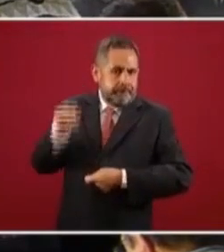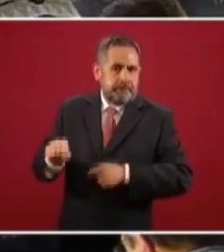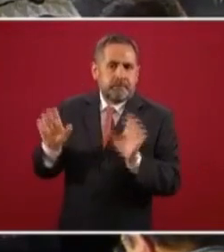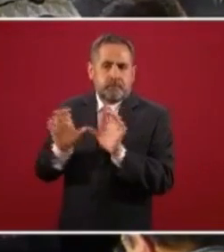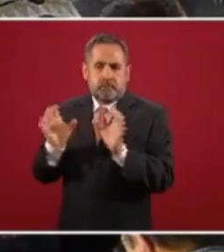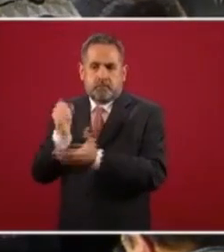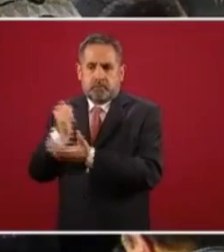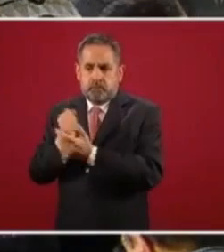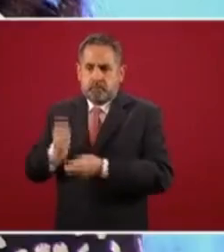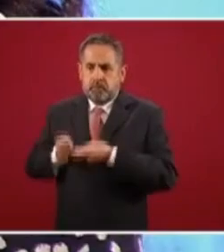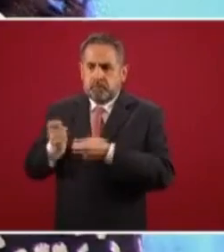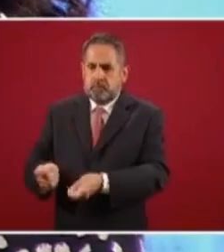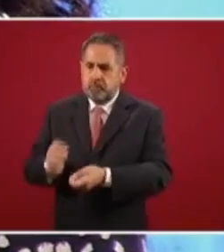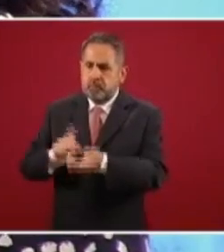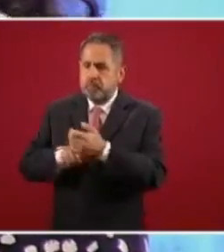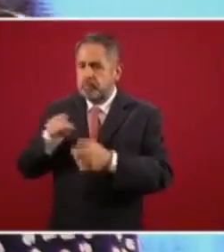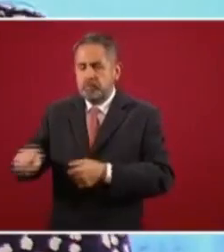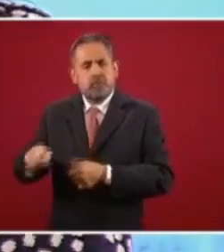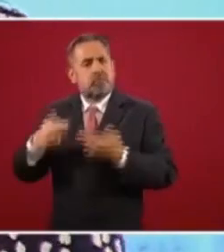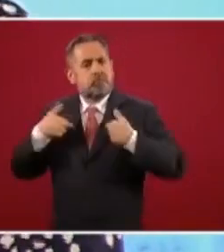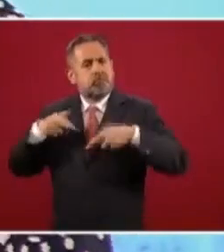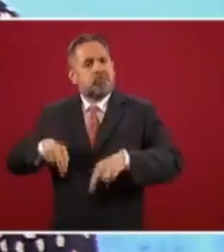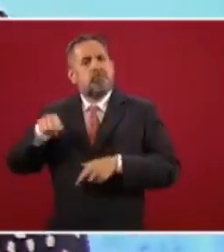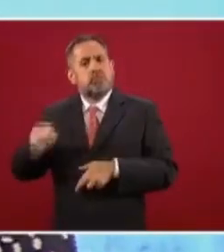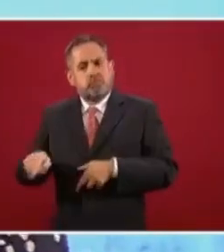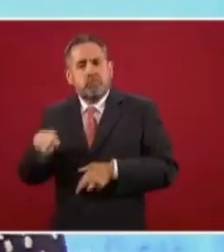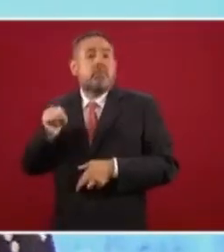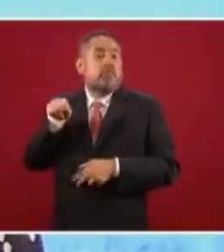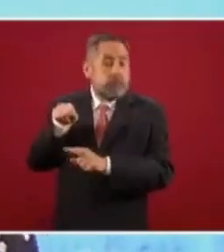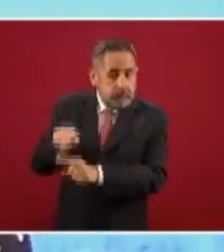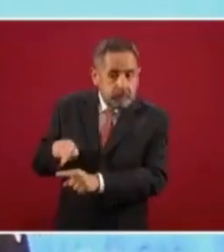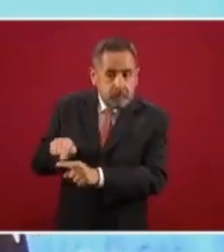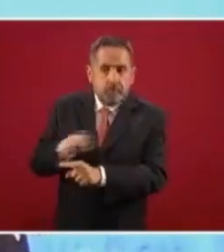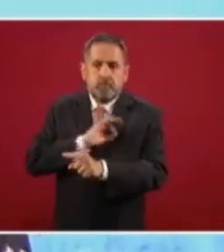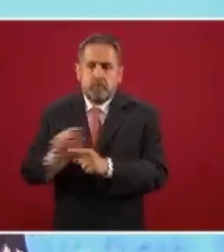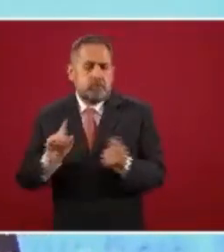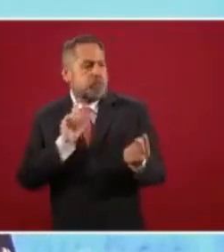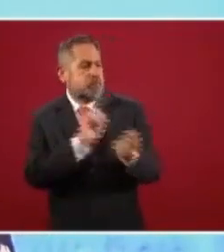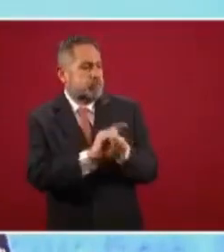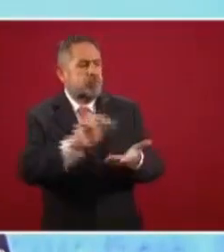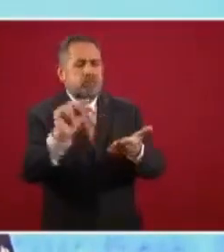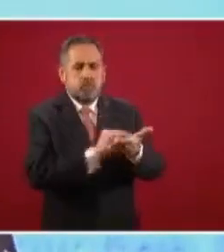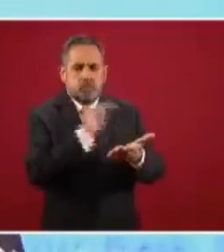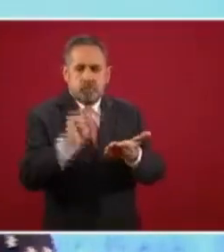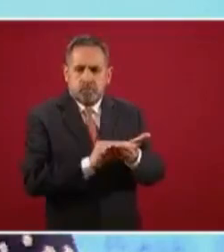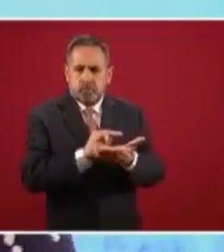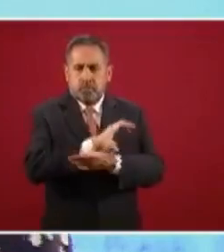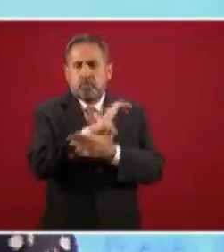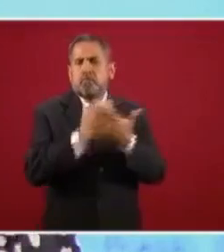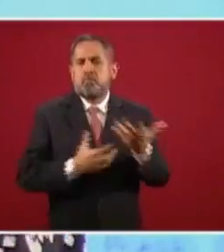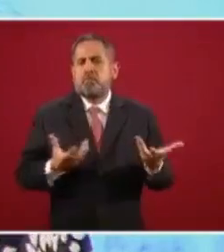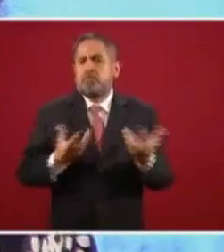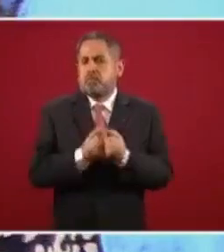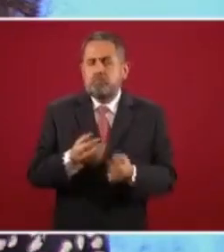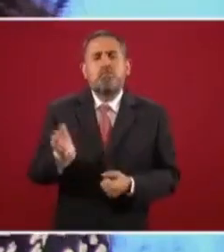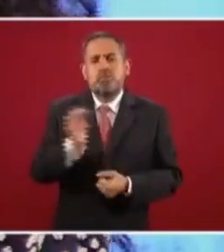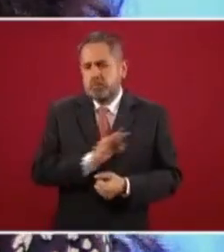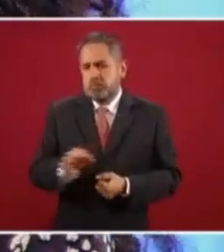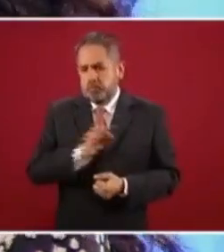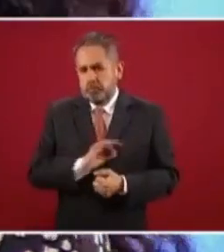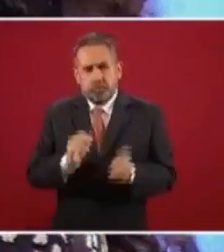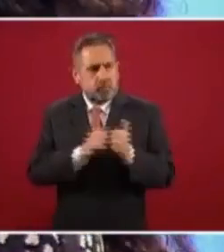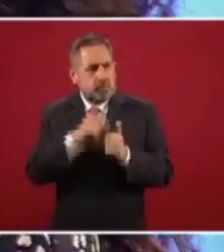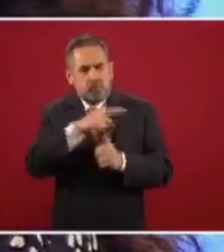la constancia de representatividad y entonces tiene la posibilidad de firmar un contrato colectivo con